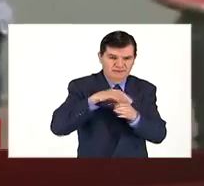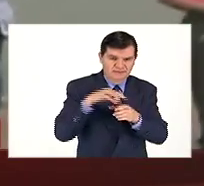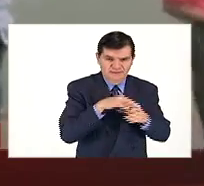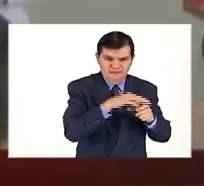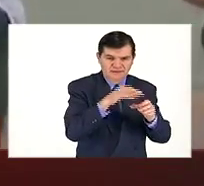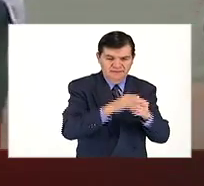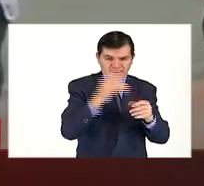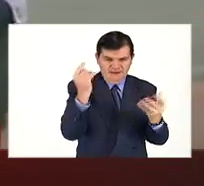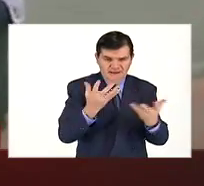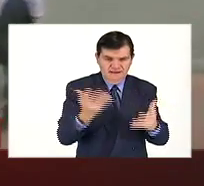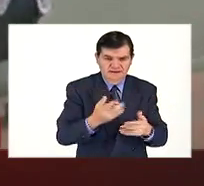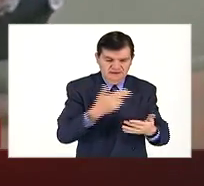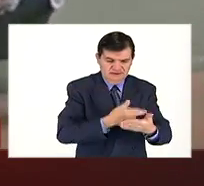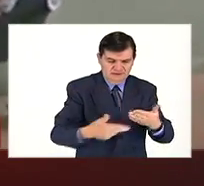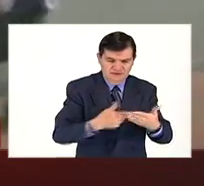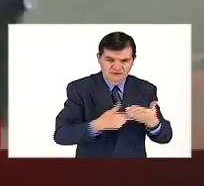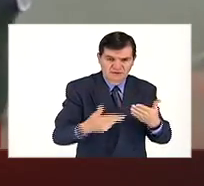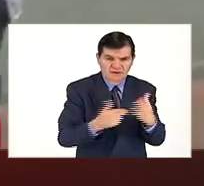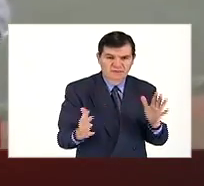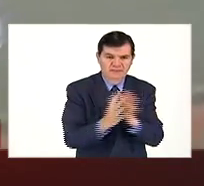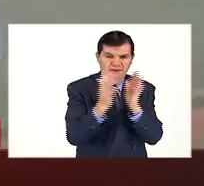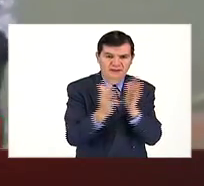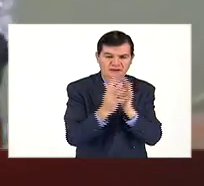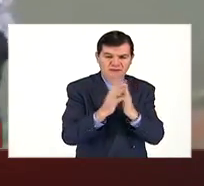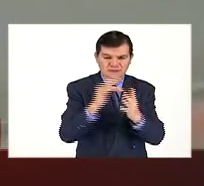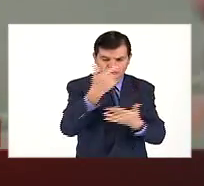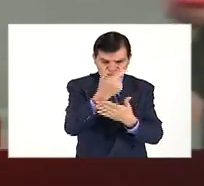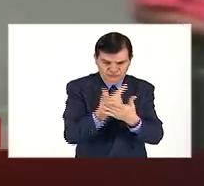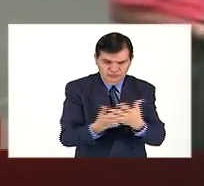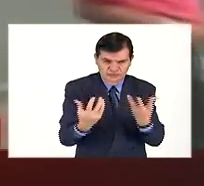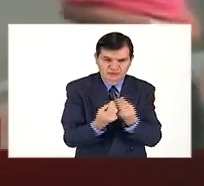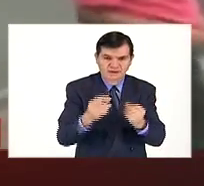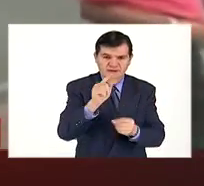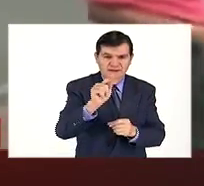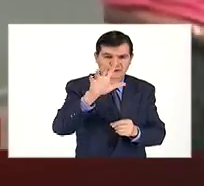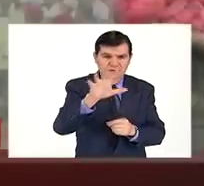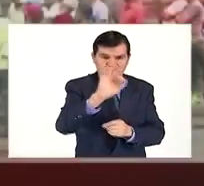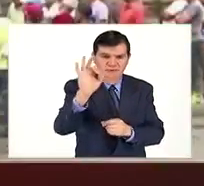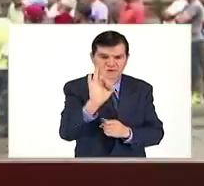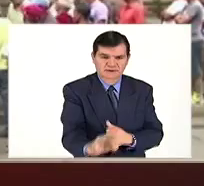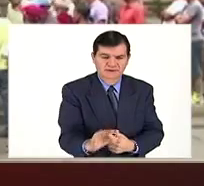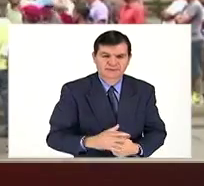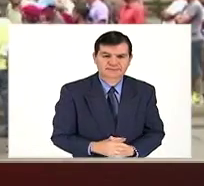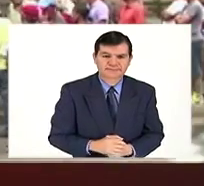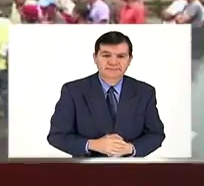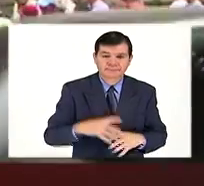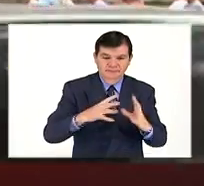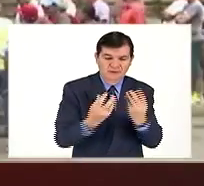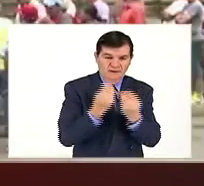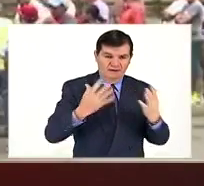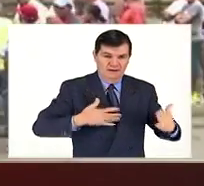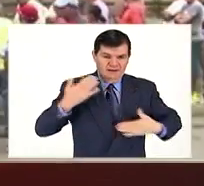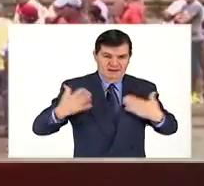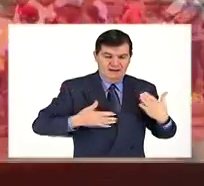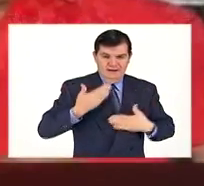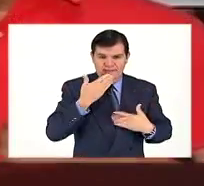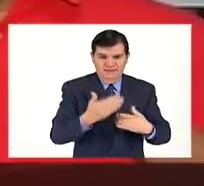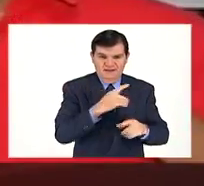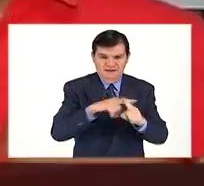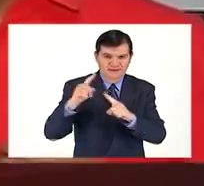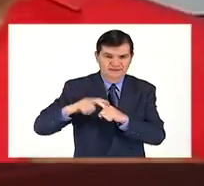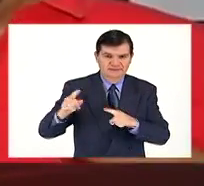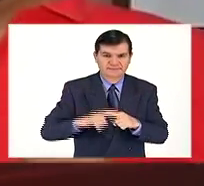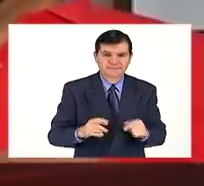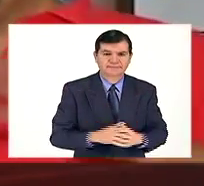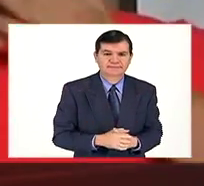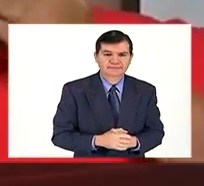habilitó. El resultado final de participación fue superior al 75%. El entusiasmo nacía de todos los